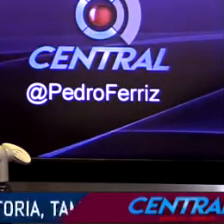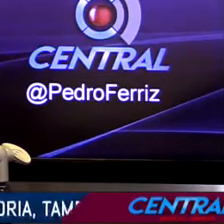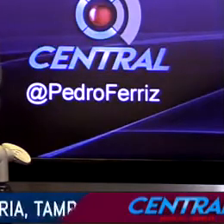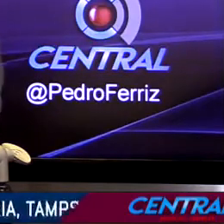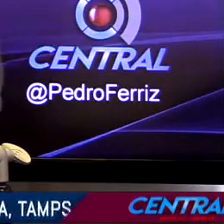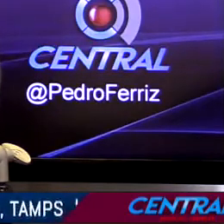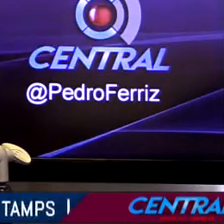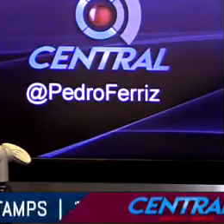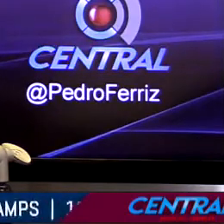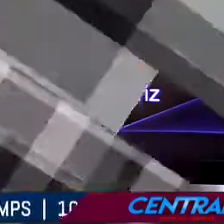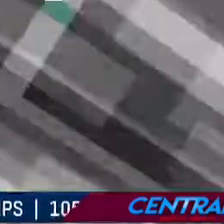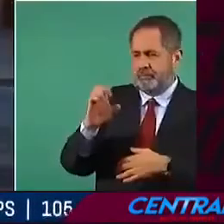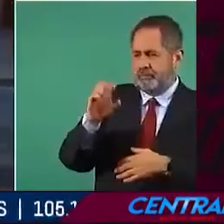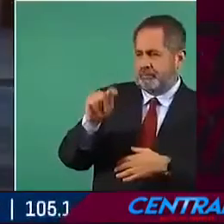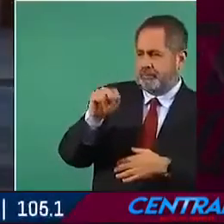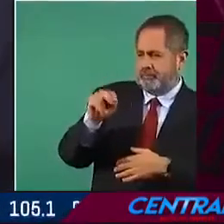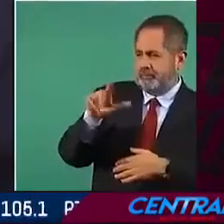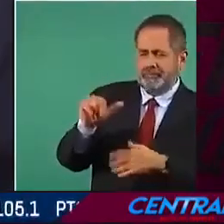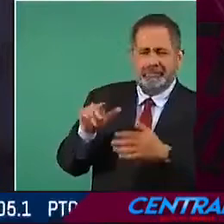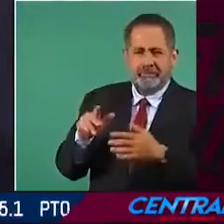mexicano de esta manera. Pero